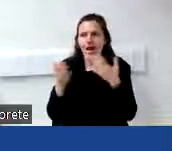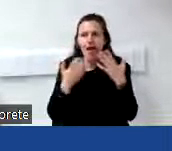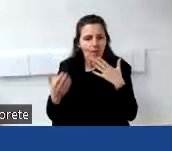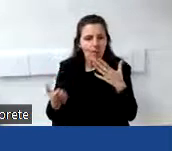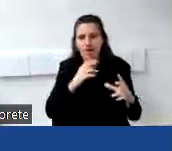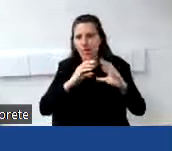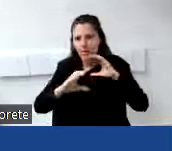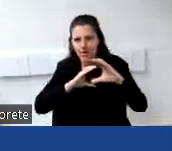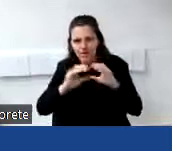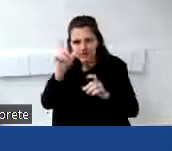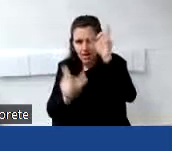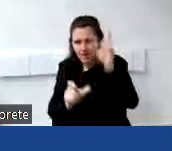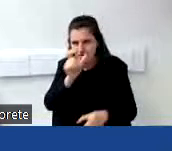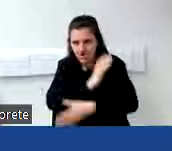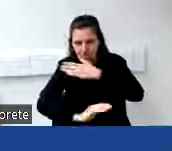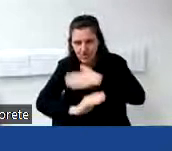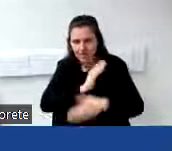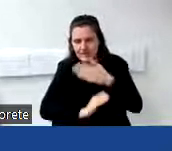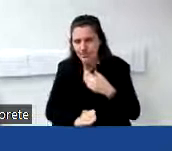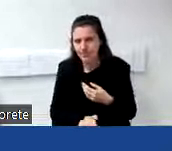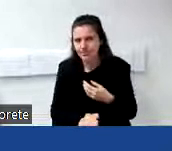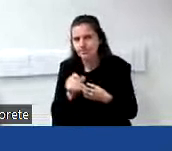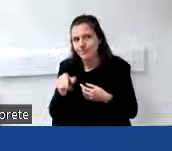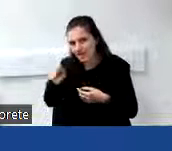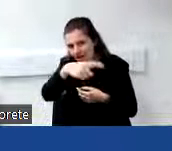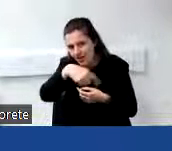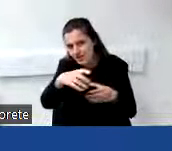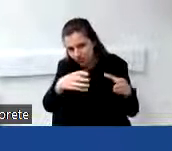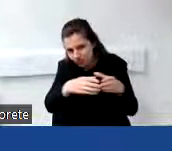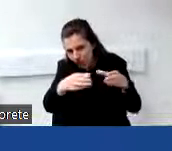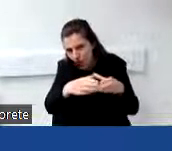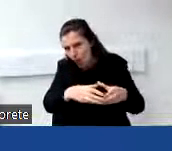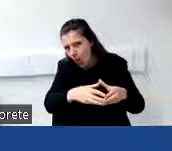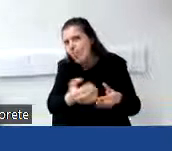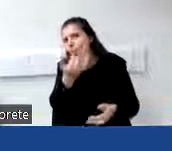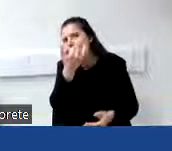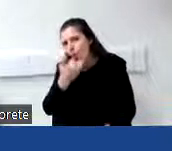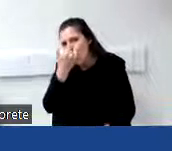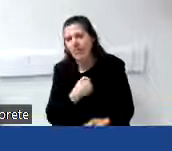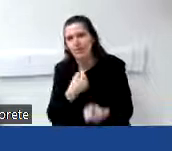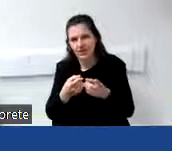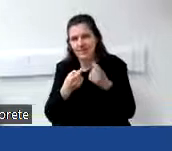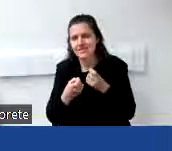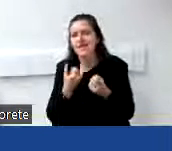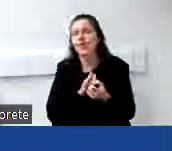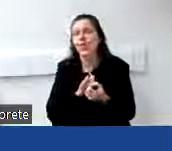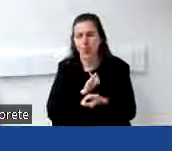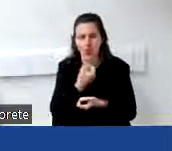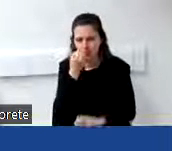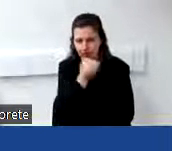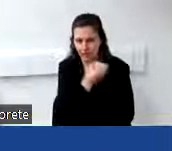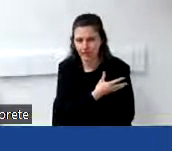comunicación. Bueno, en relación a las recomendaciones para favorecer la accesibilidad universal, bueno, la aplicación de la